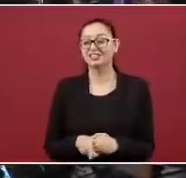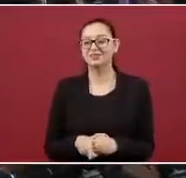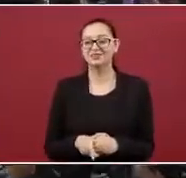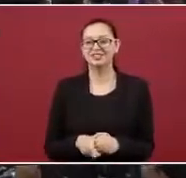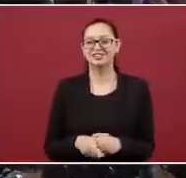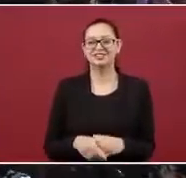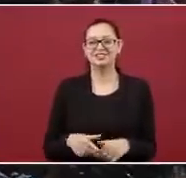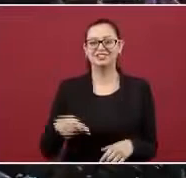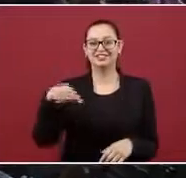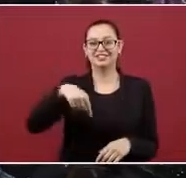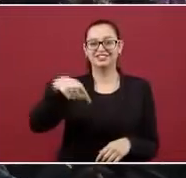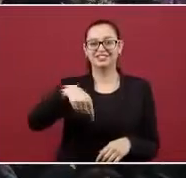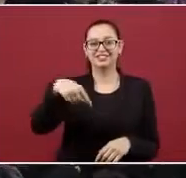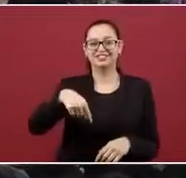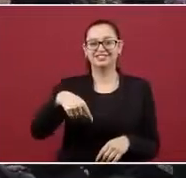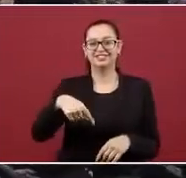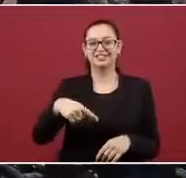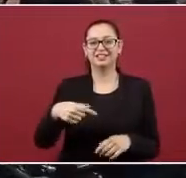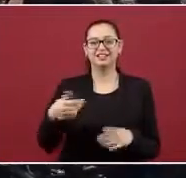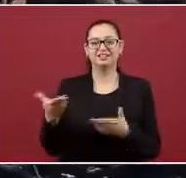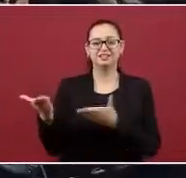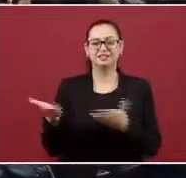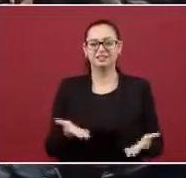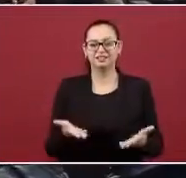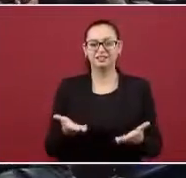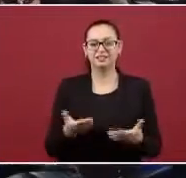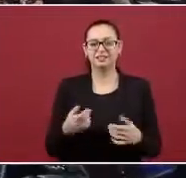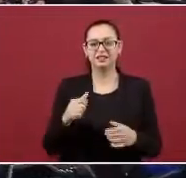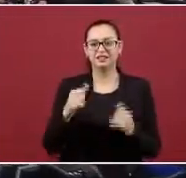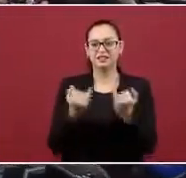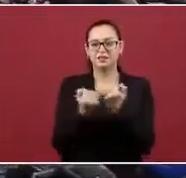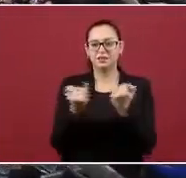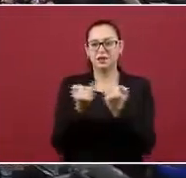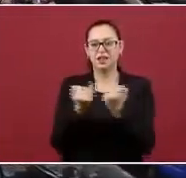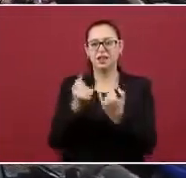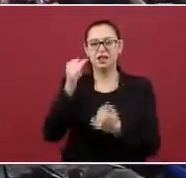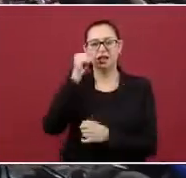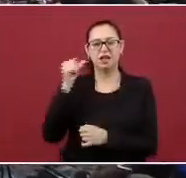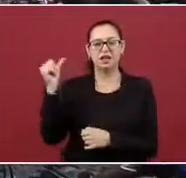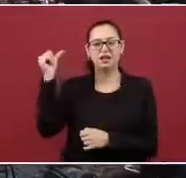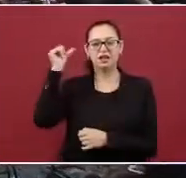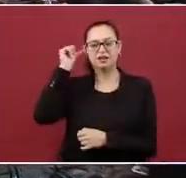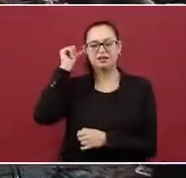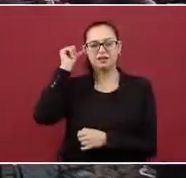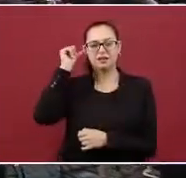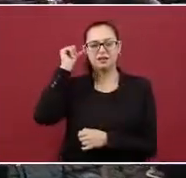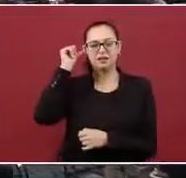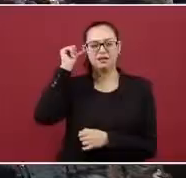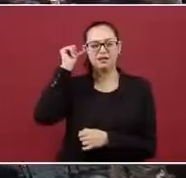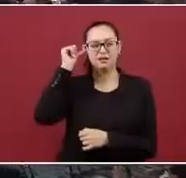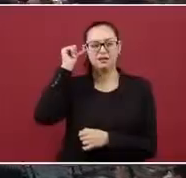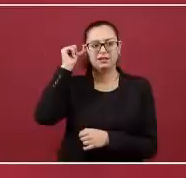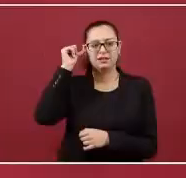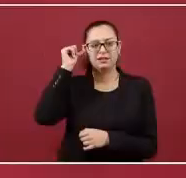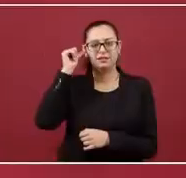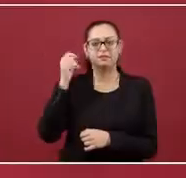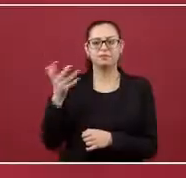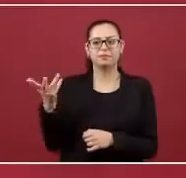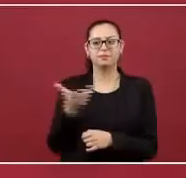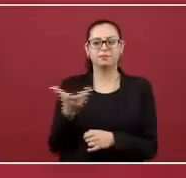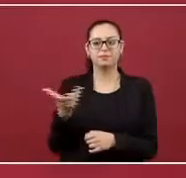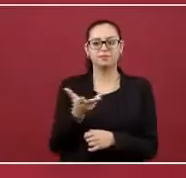Vamos a, como ayer, a abrir la sesión